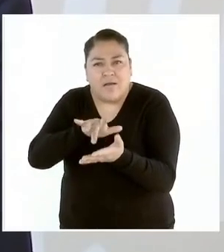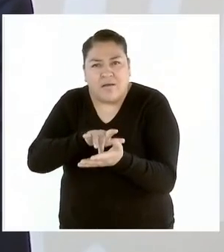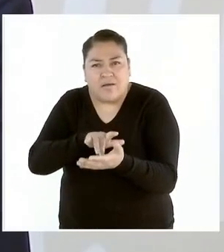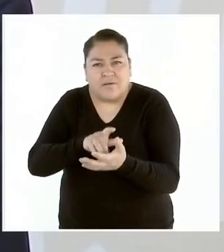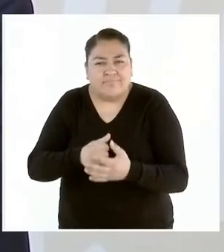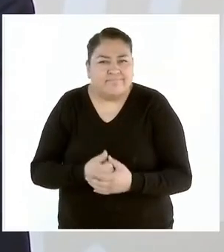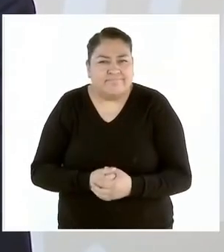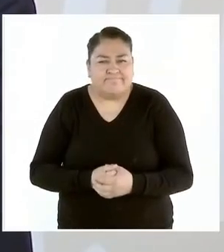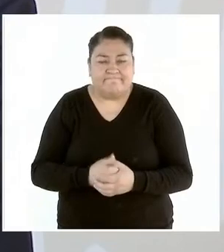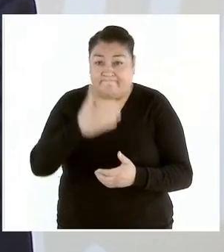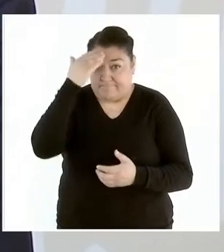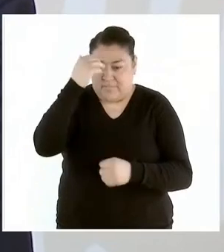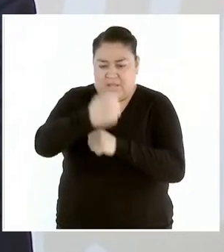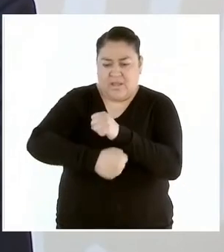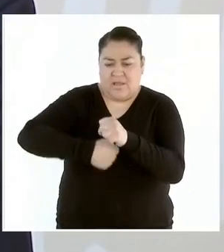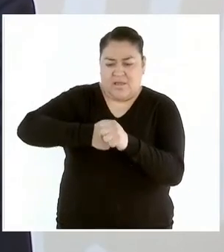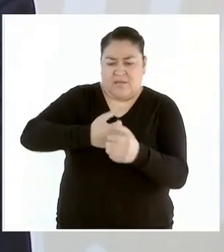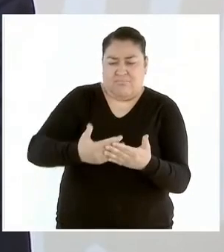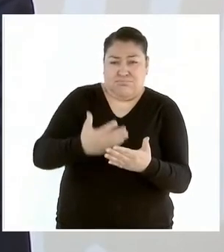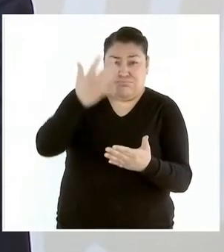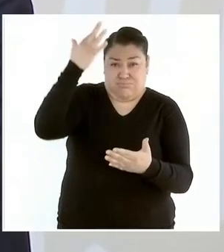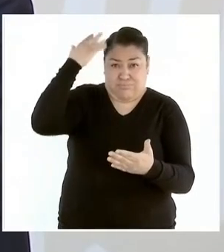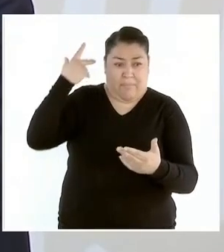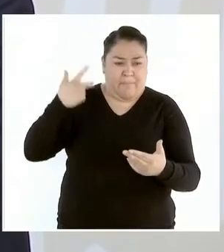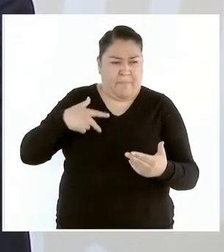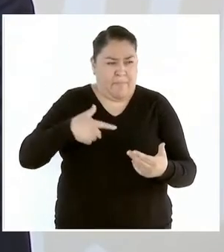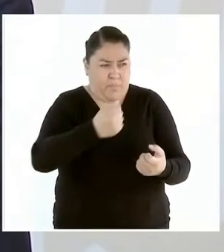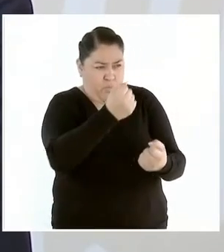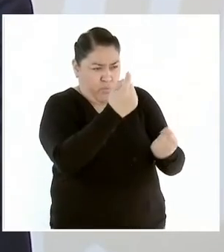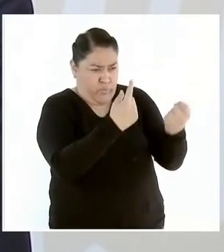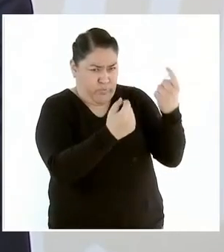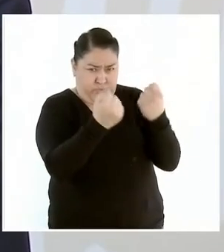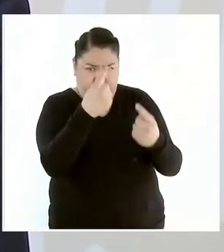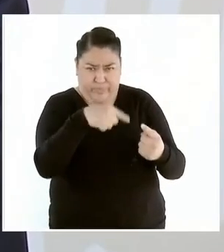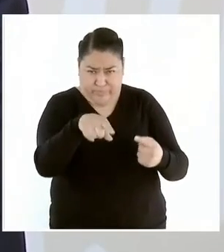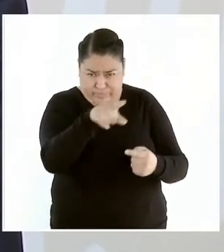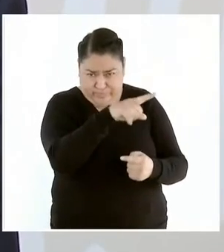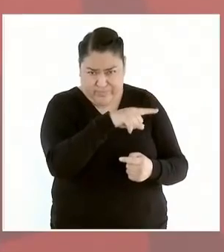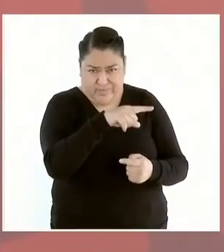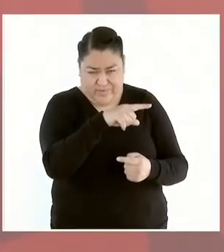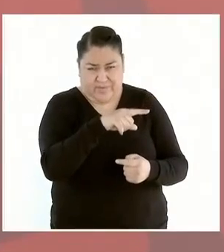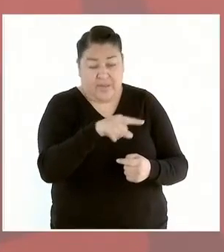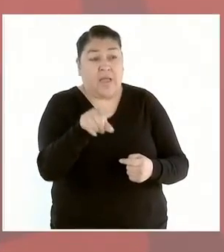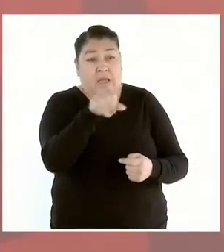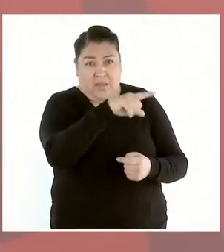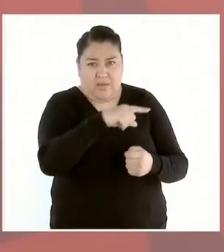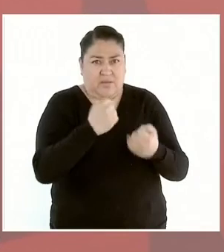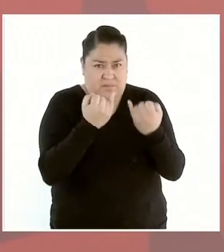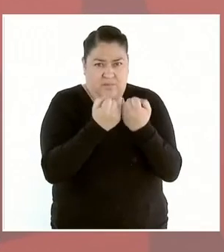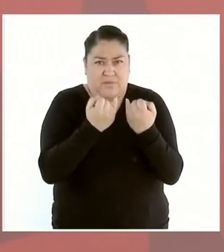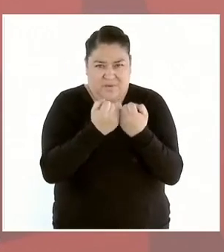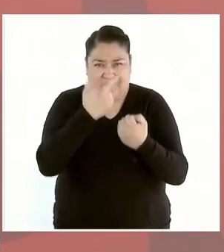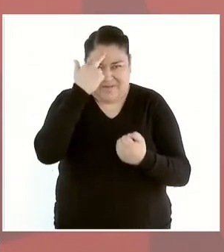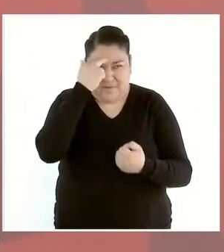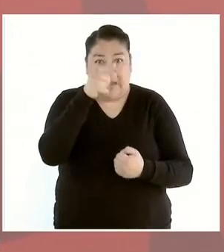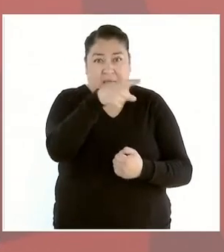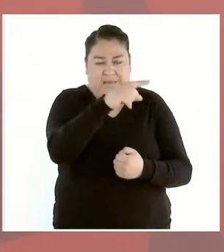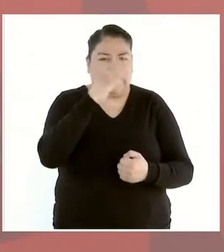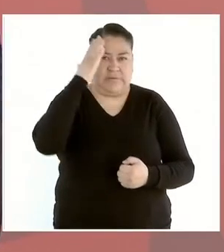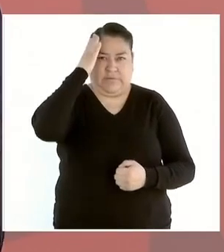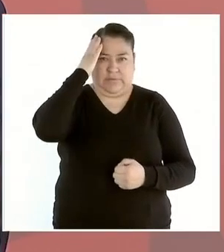pues desde tiempo atrás según ellos y como lo manifestara su principal